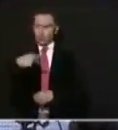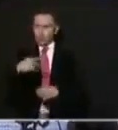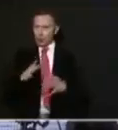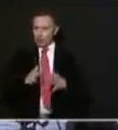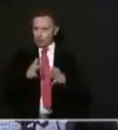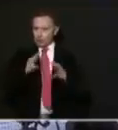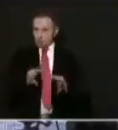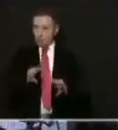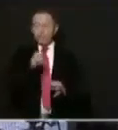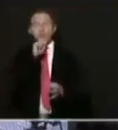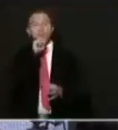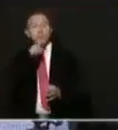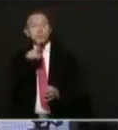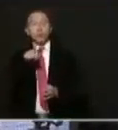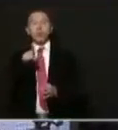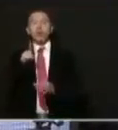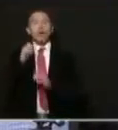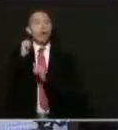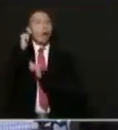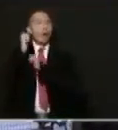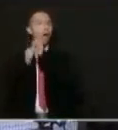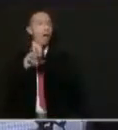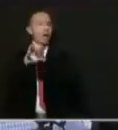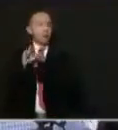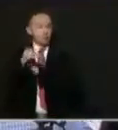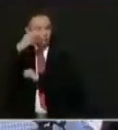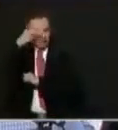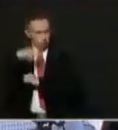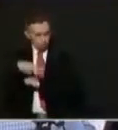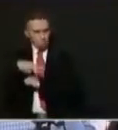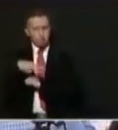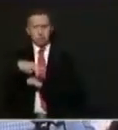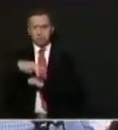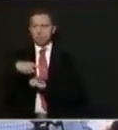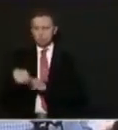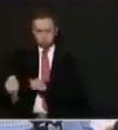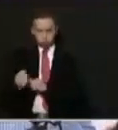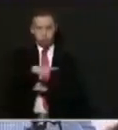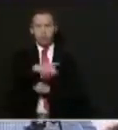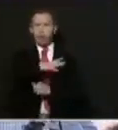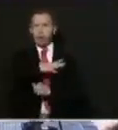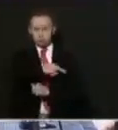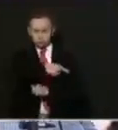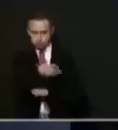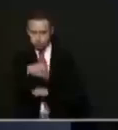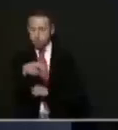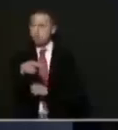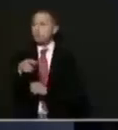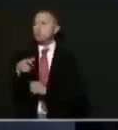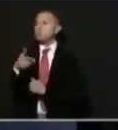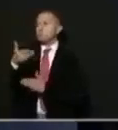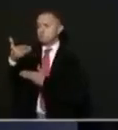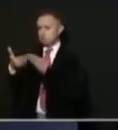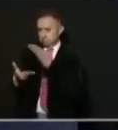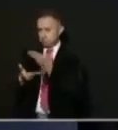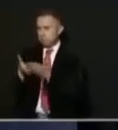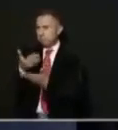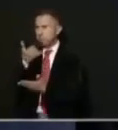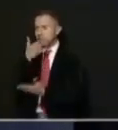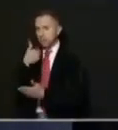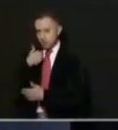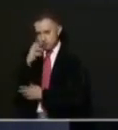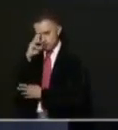afromexicanos. Nos hacemos presentes y le pedimos respetuosamente para que usted